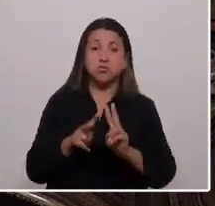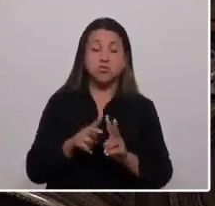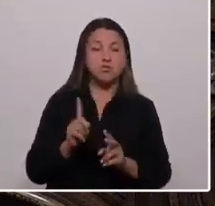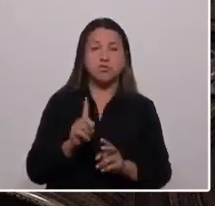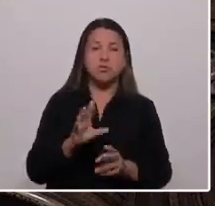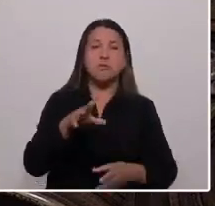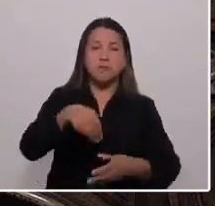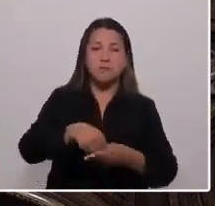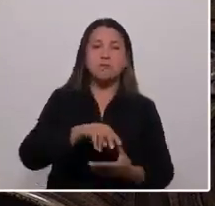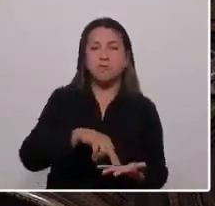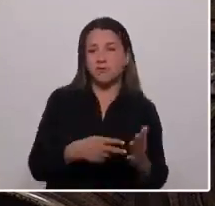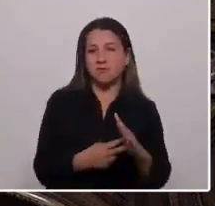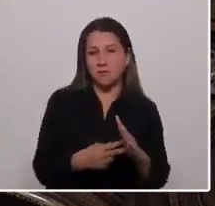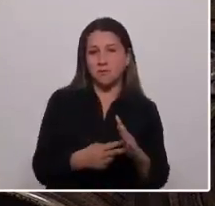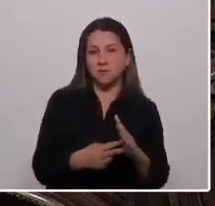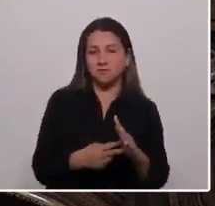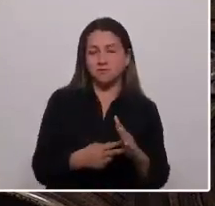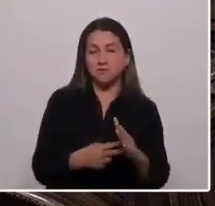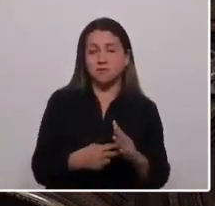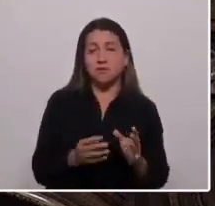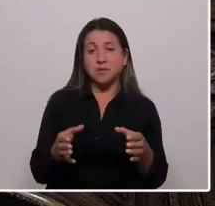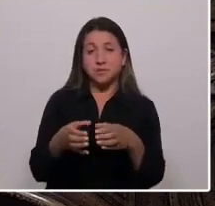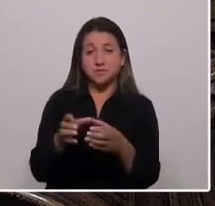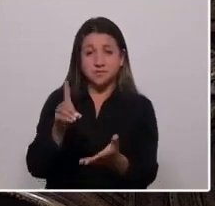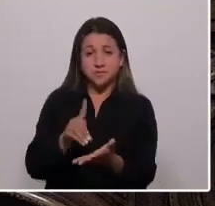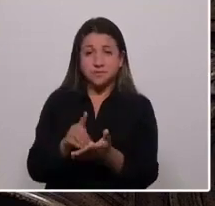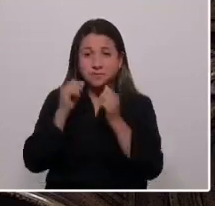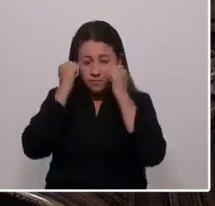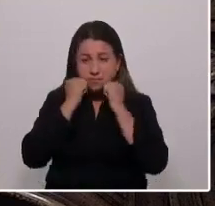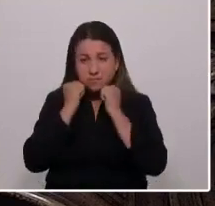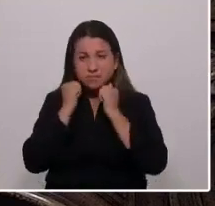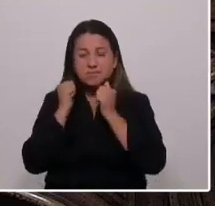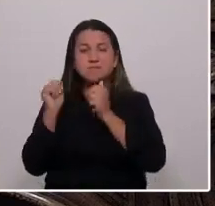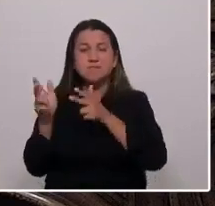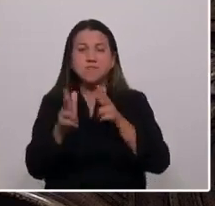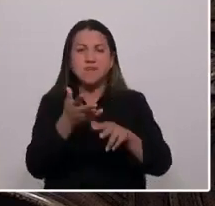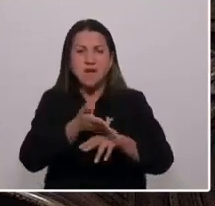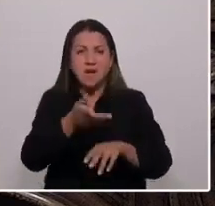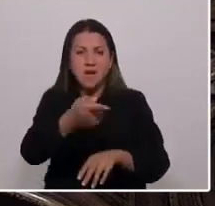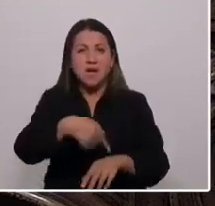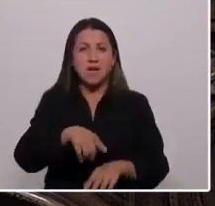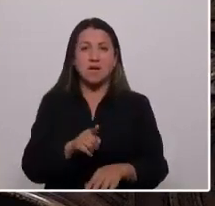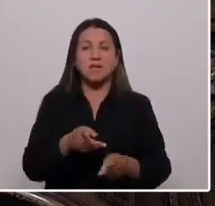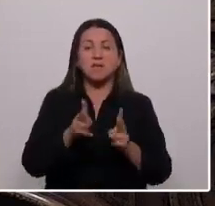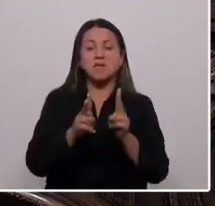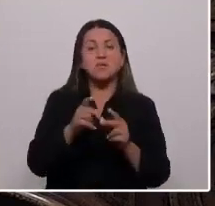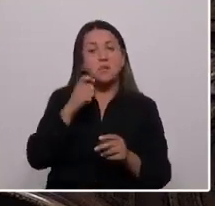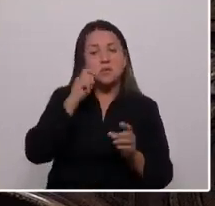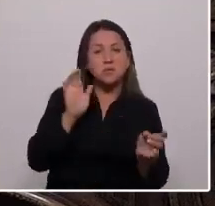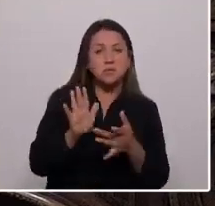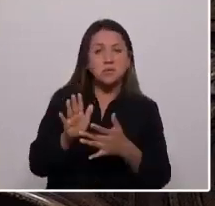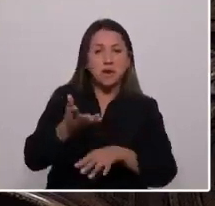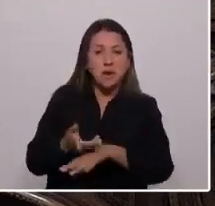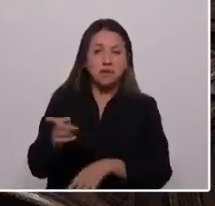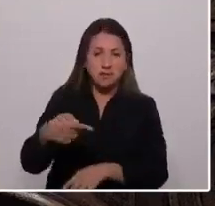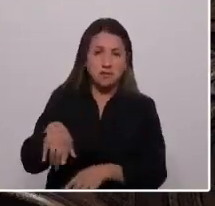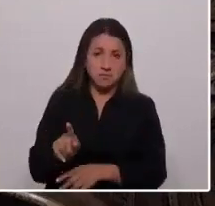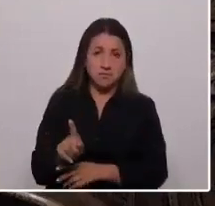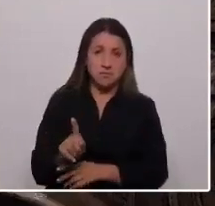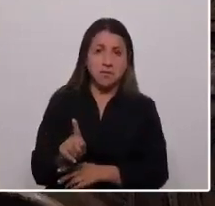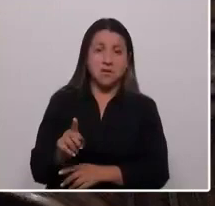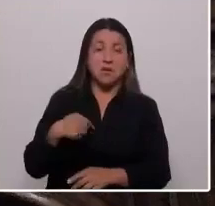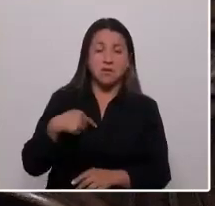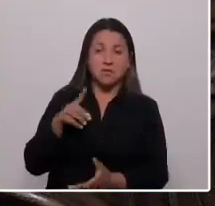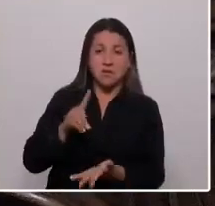En mi distrito hay grupos terroristas violando derechos humanos y no permitiré que por un resquicio académico añejo nos digan